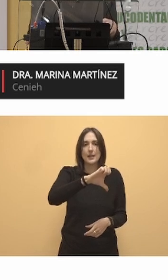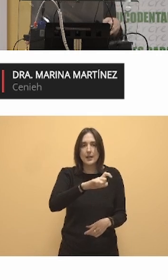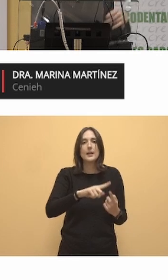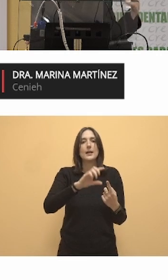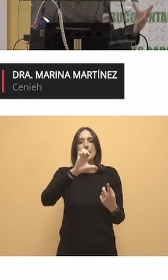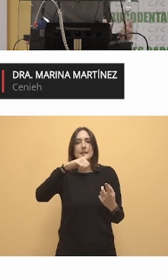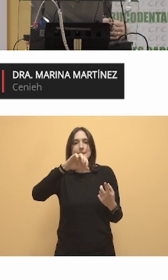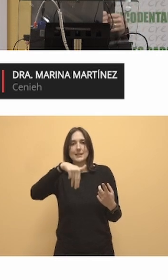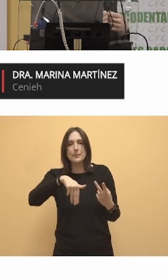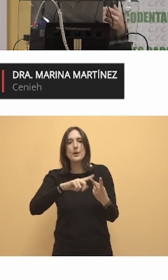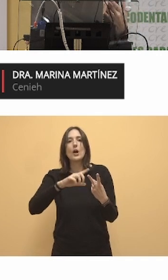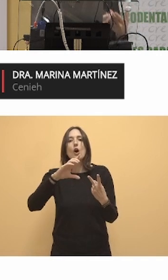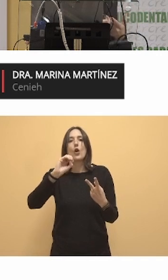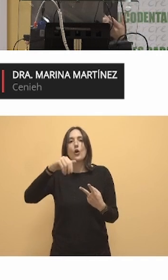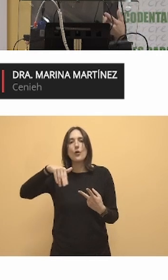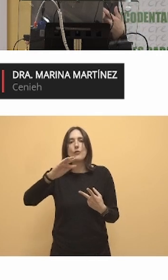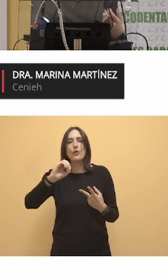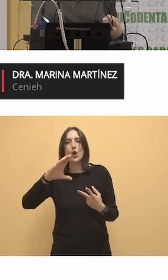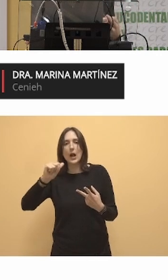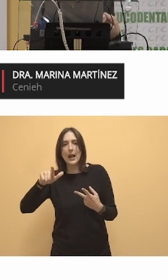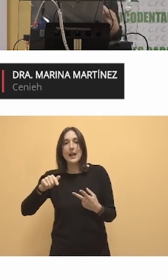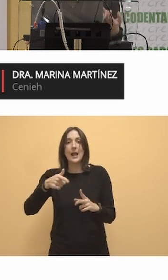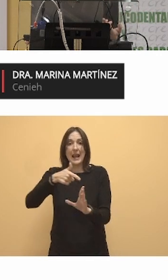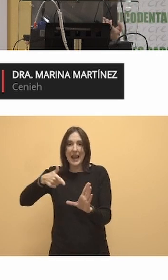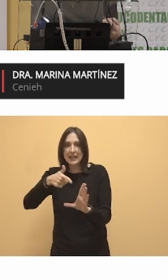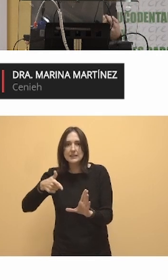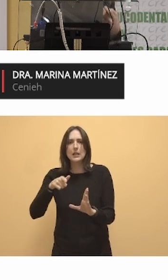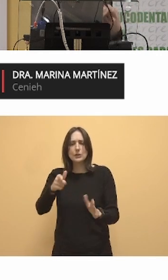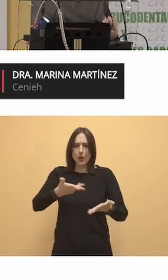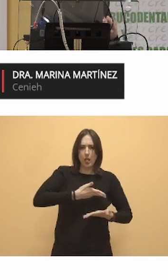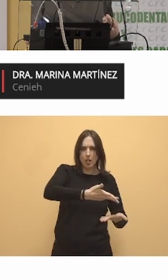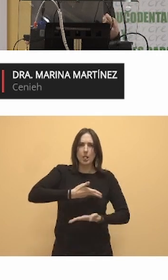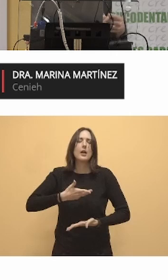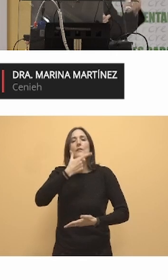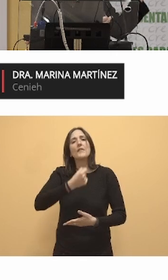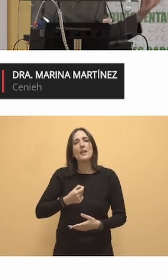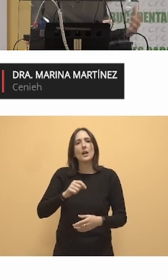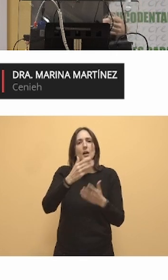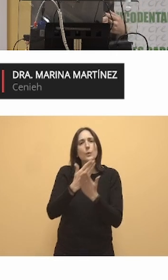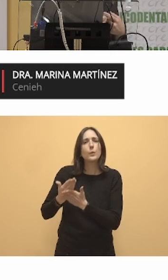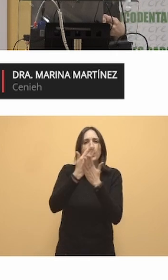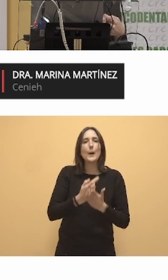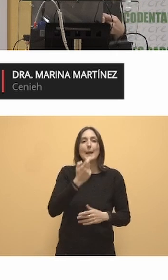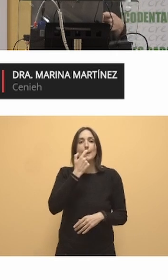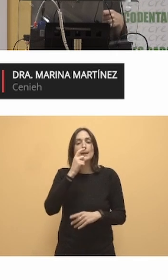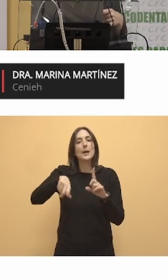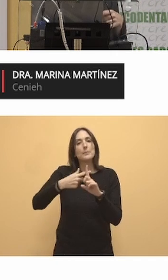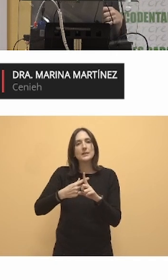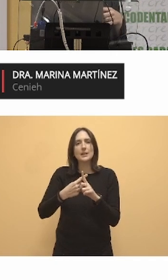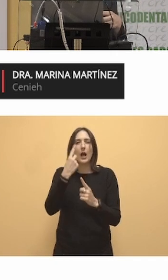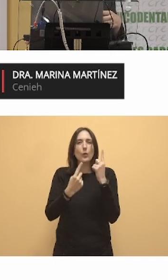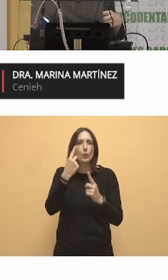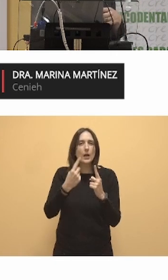ESEM, el confocal láser nos ha permitido y nos ha ayudado, nos ha facilitado mucho el estudio, no solo de la dentición, sino de piezas